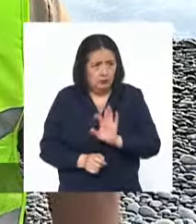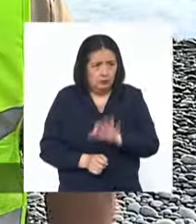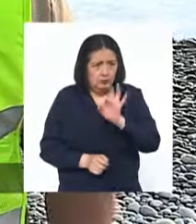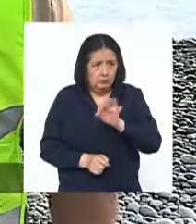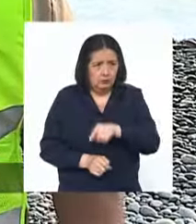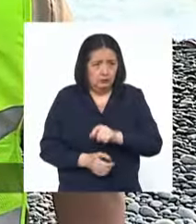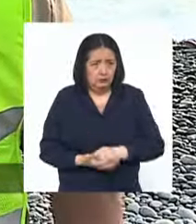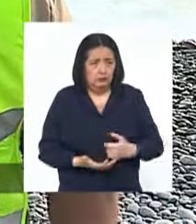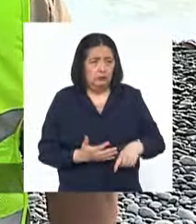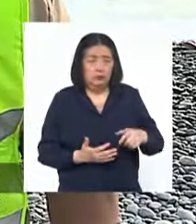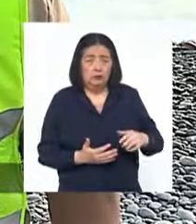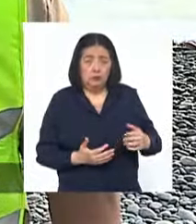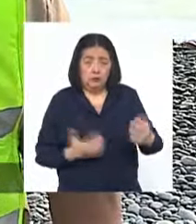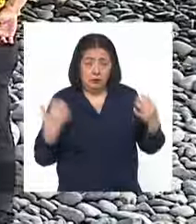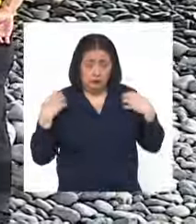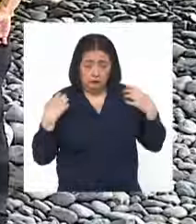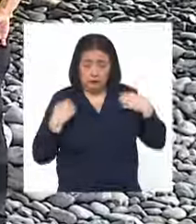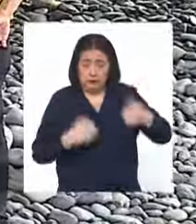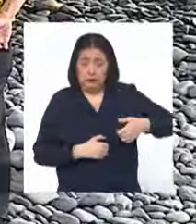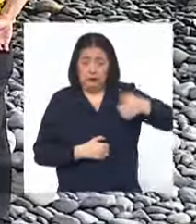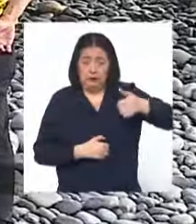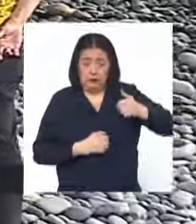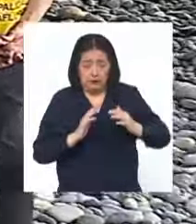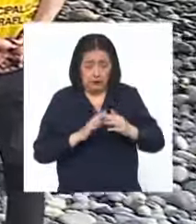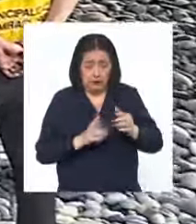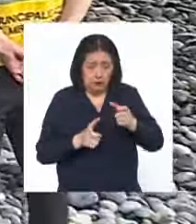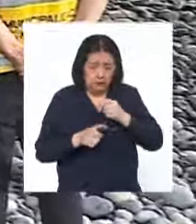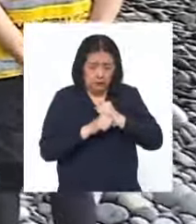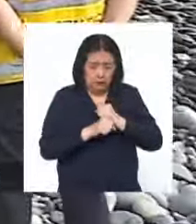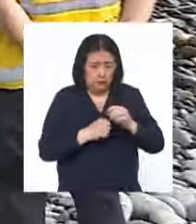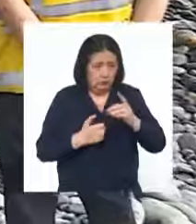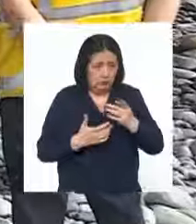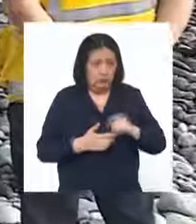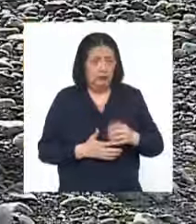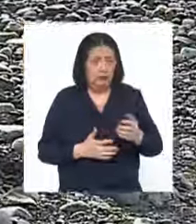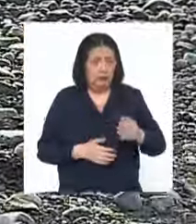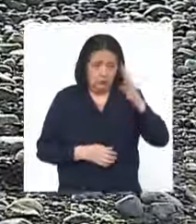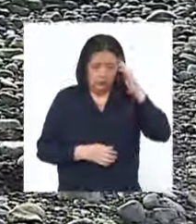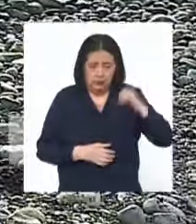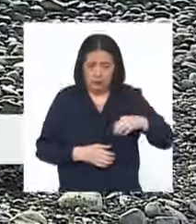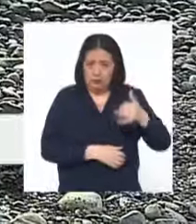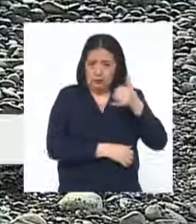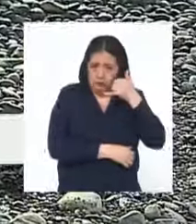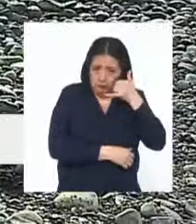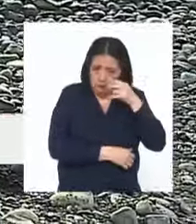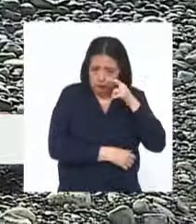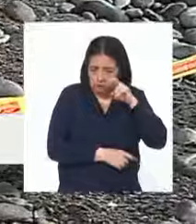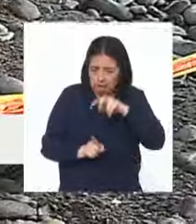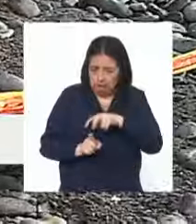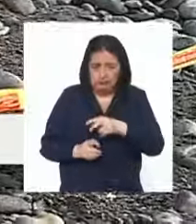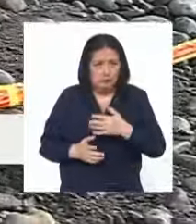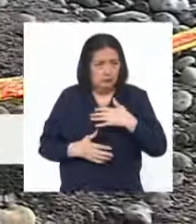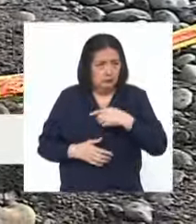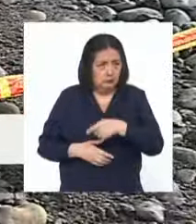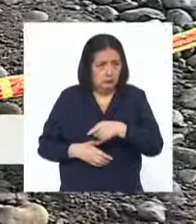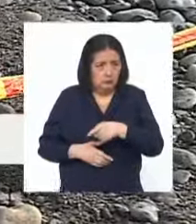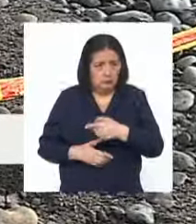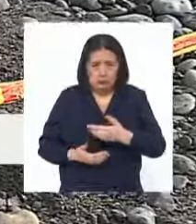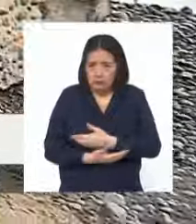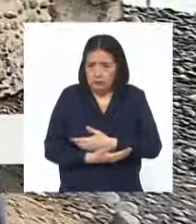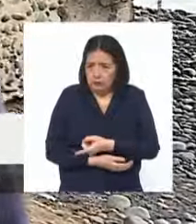playa. El gerente de seguridad ciudadana de este distrito detalló que un sereno llamó a la policía tras comprobar que el cuerpo era